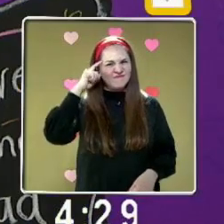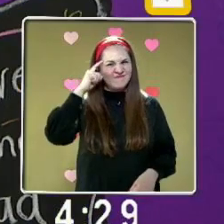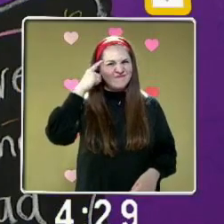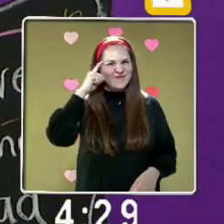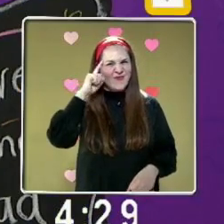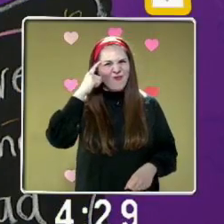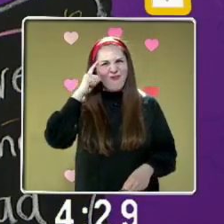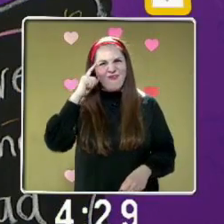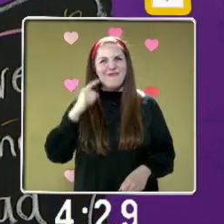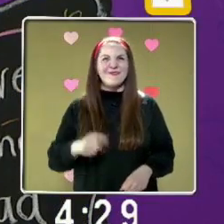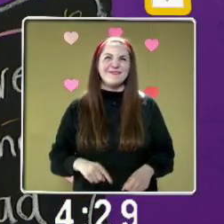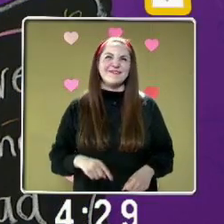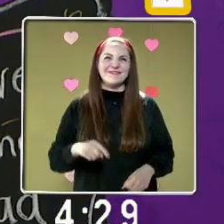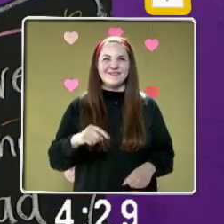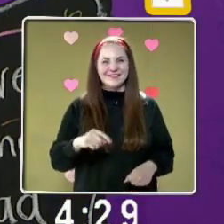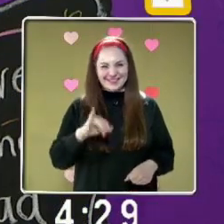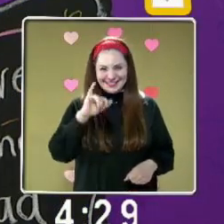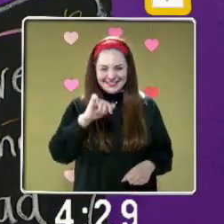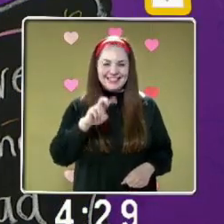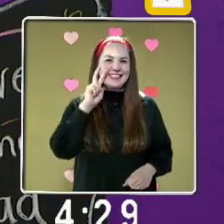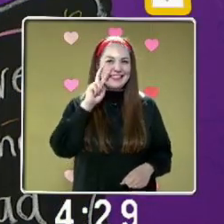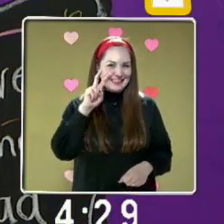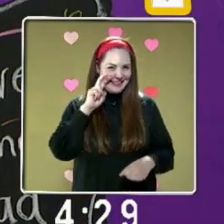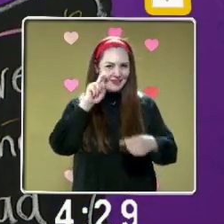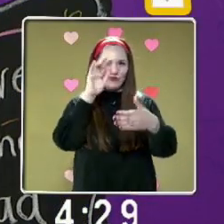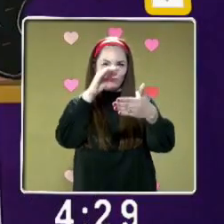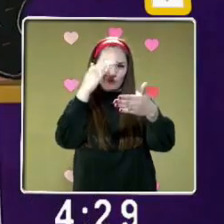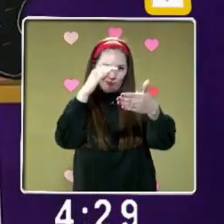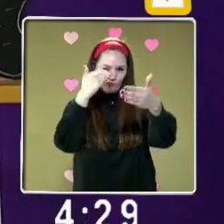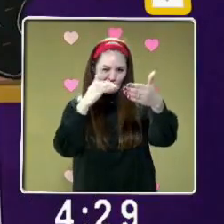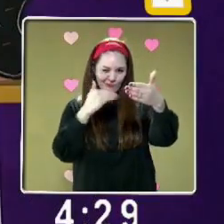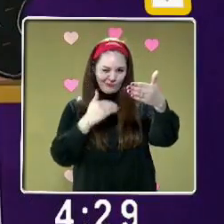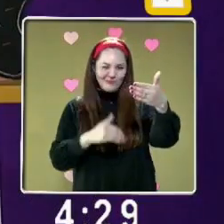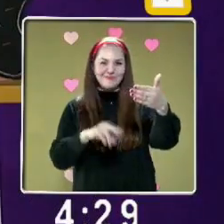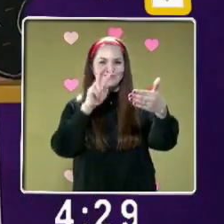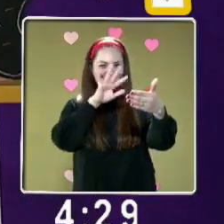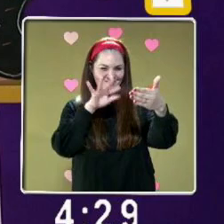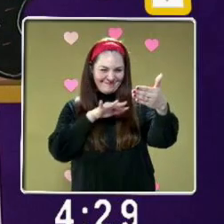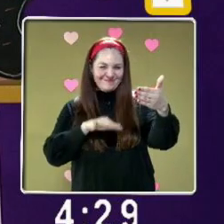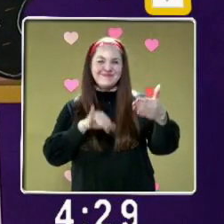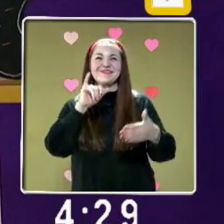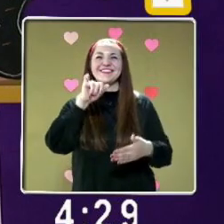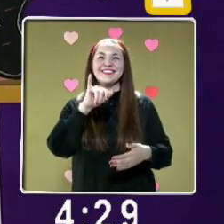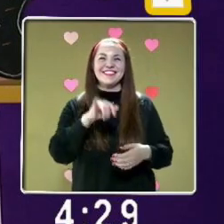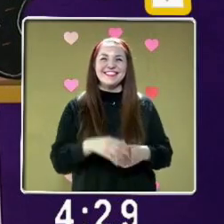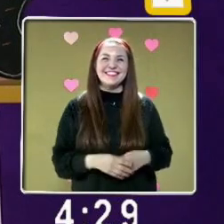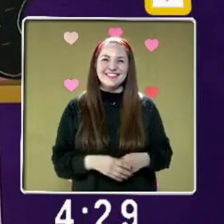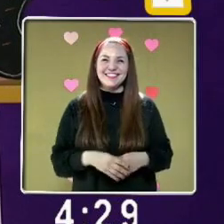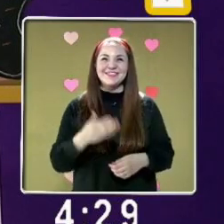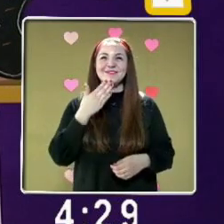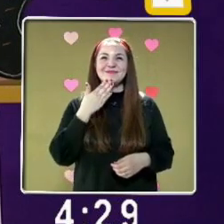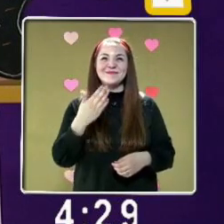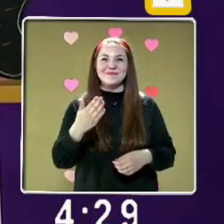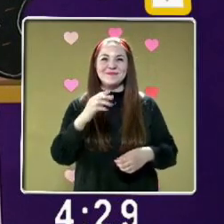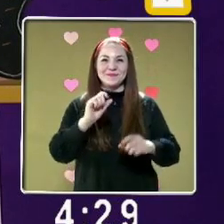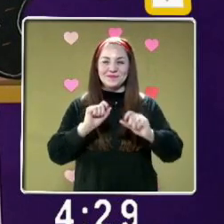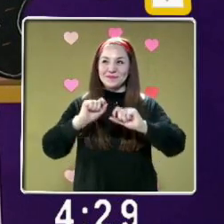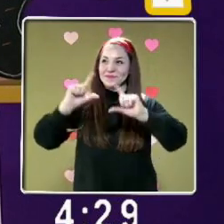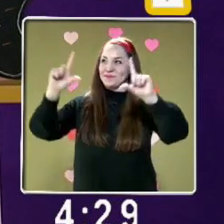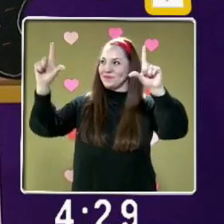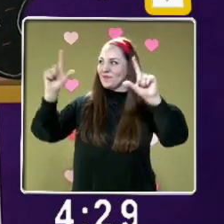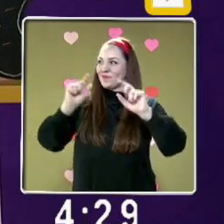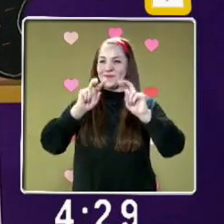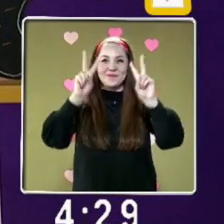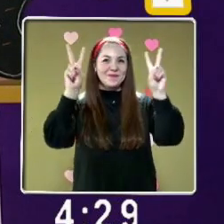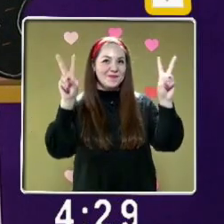pélenme, aquí estoy, claro que sí, damos lectura a todos los comentarios, ¿verdad? Así es, y bueno, en pantalla vamos a proyectar el tema del día de hoy para